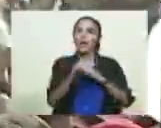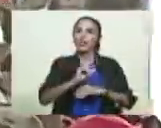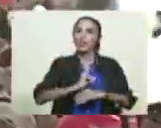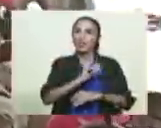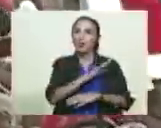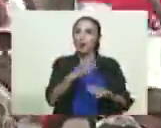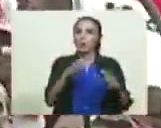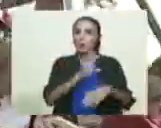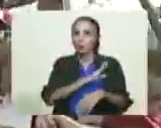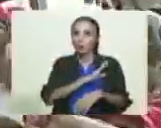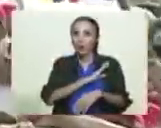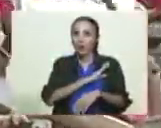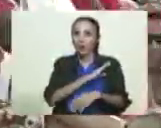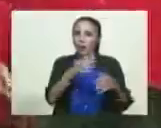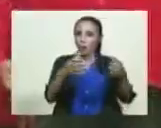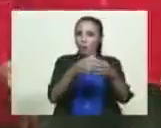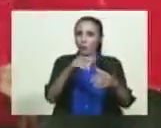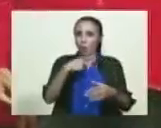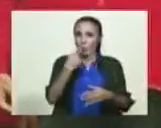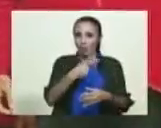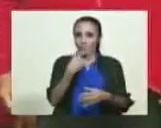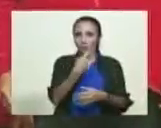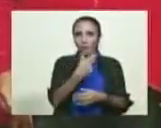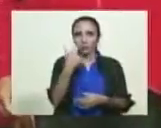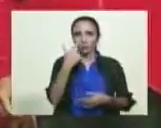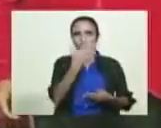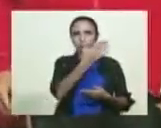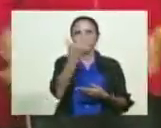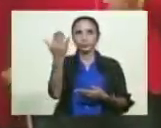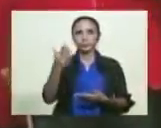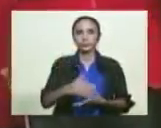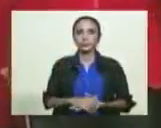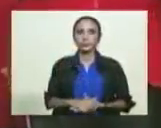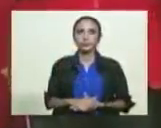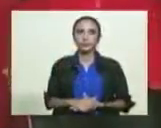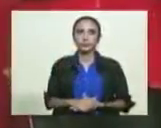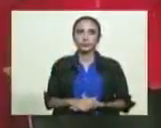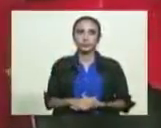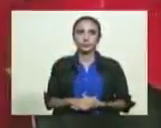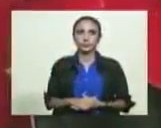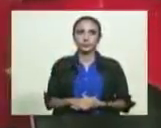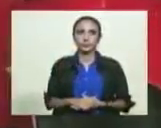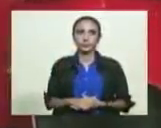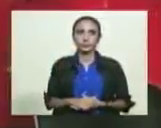al Movimiento Electoral del Pueblo, al movimiento Podemos,